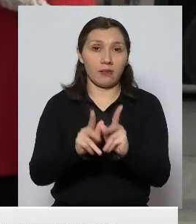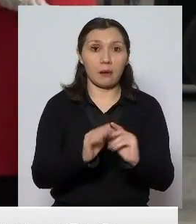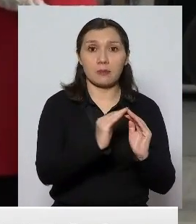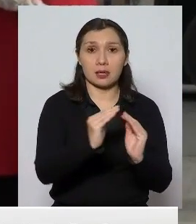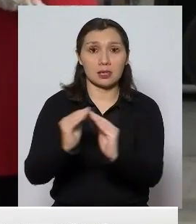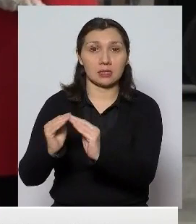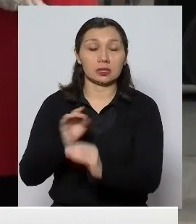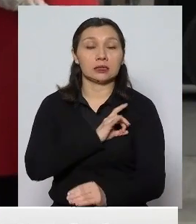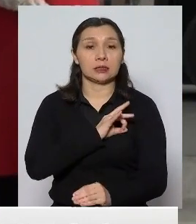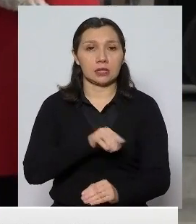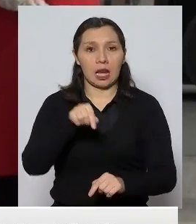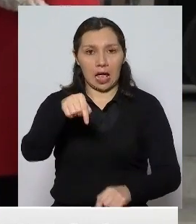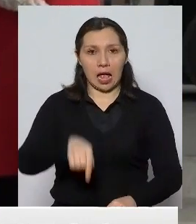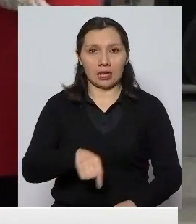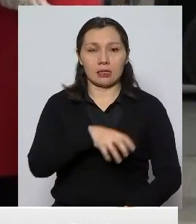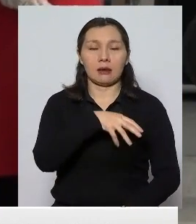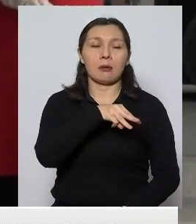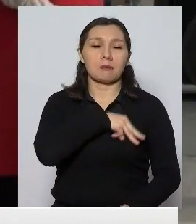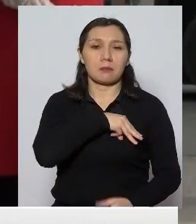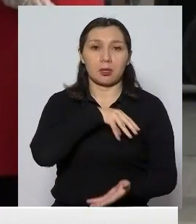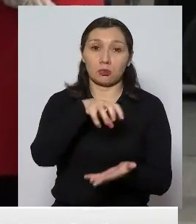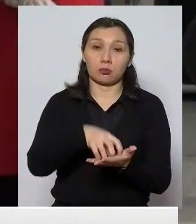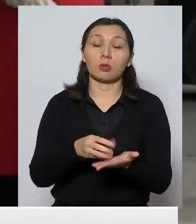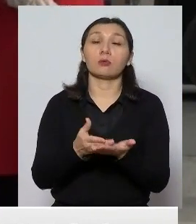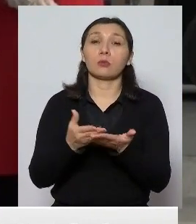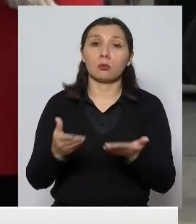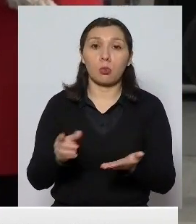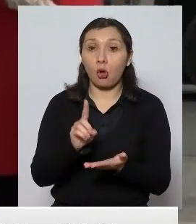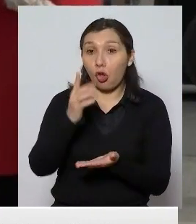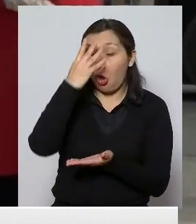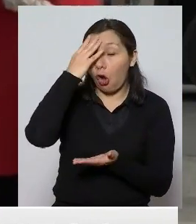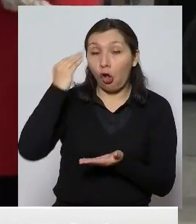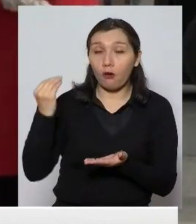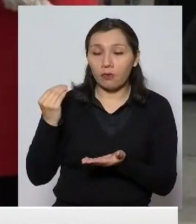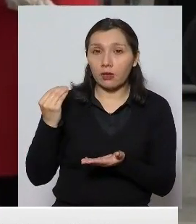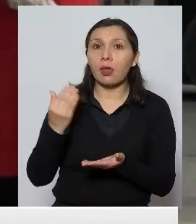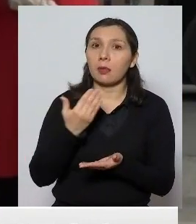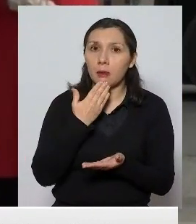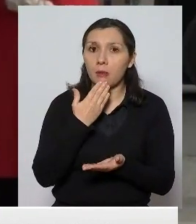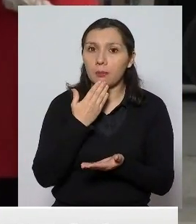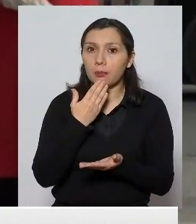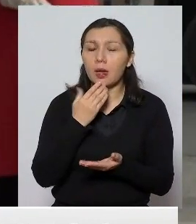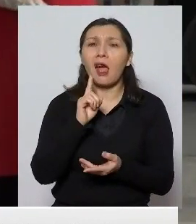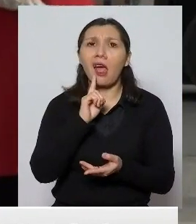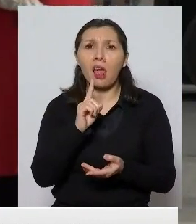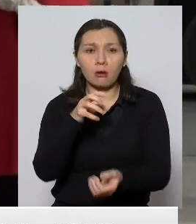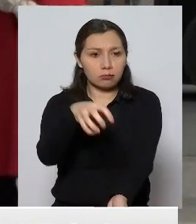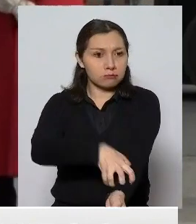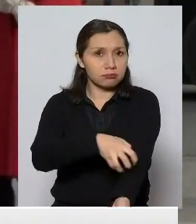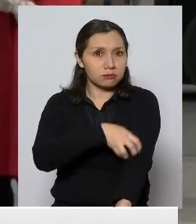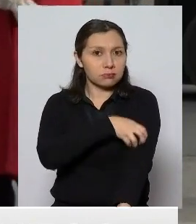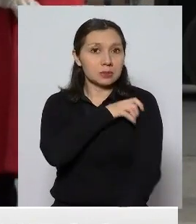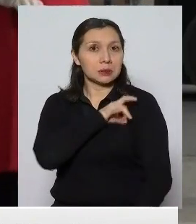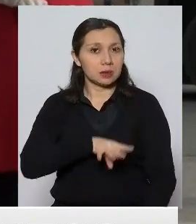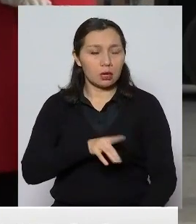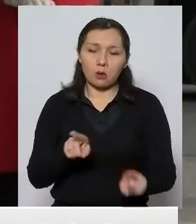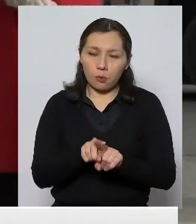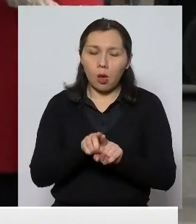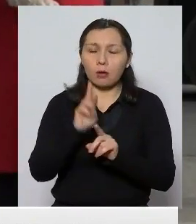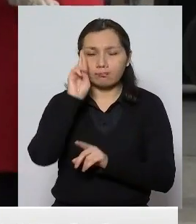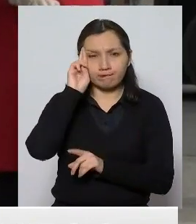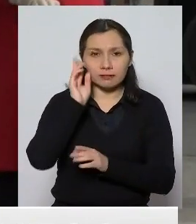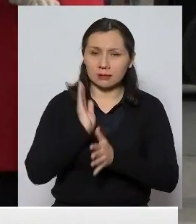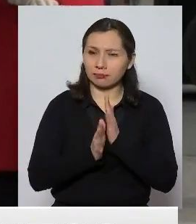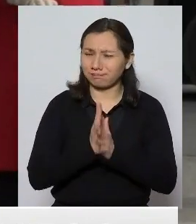chilenas en la región metropolitana. Y por supuesto no nos olvidamos de las regiones de Chile. Y por eso este esfuerzo